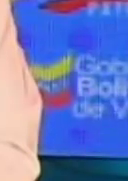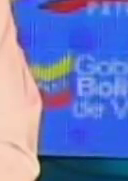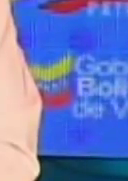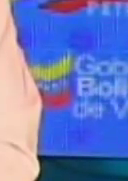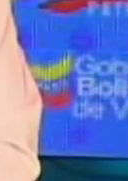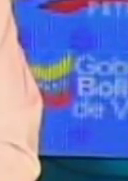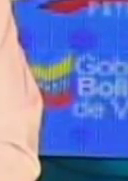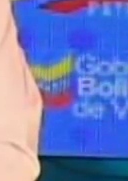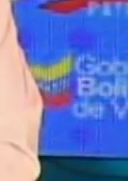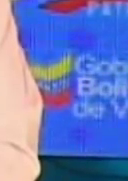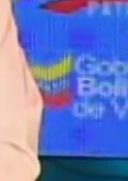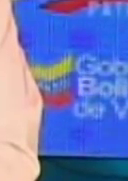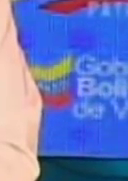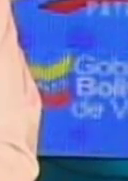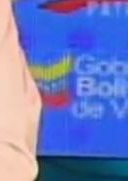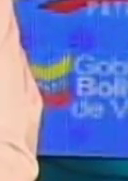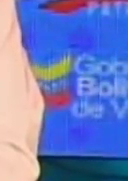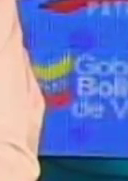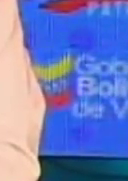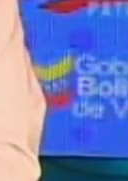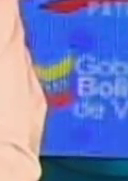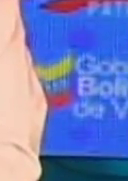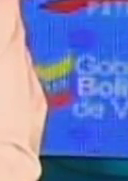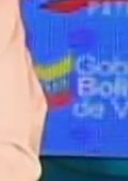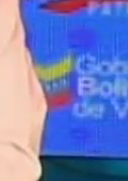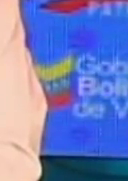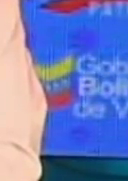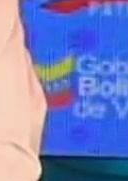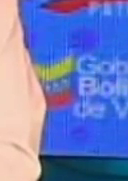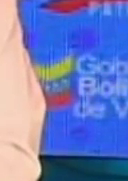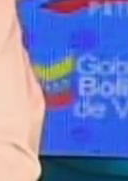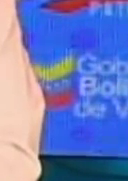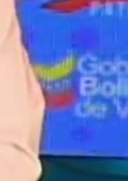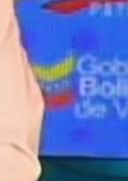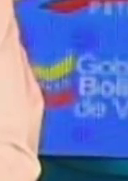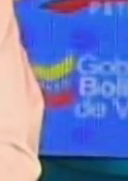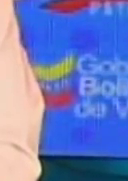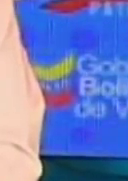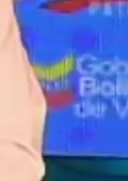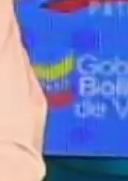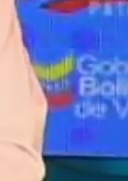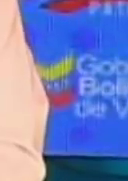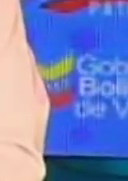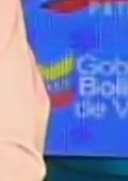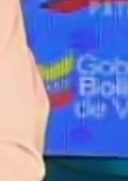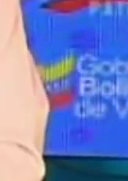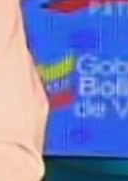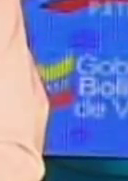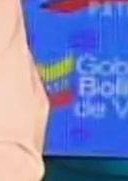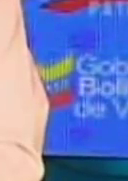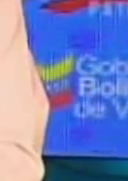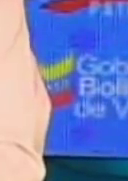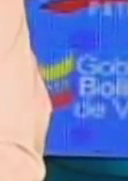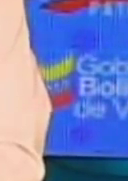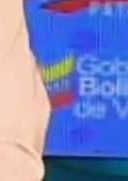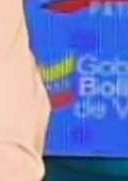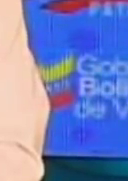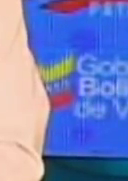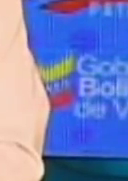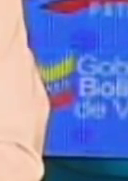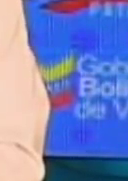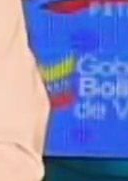a incorporarse a este poderoso sistema de orquesta, al movimiento teatral César Rengifo. Bases de